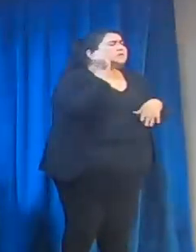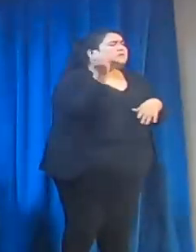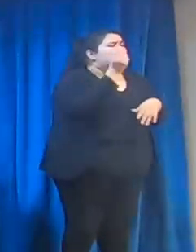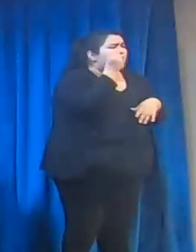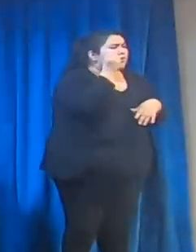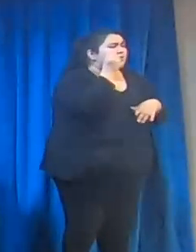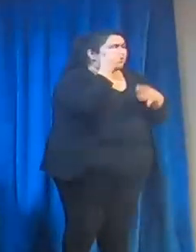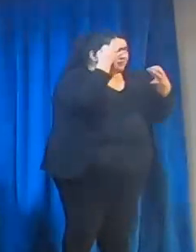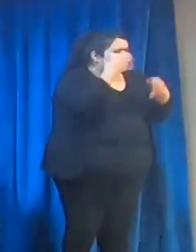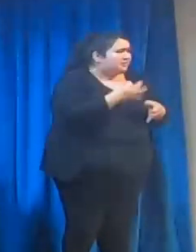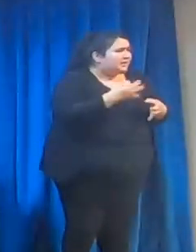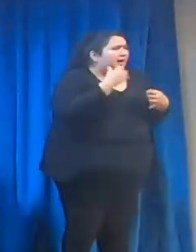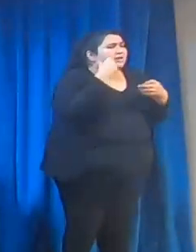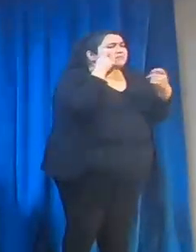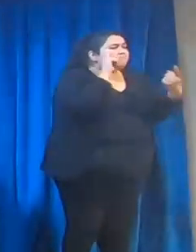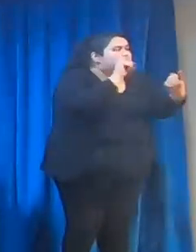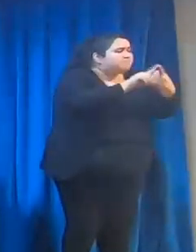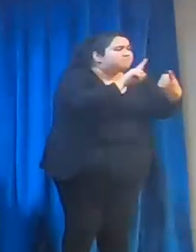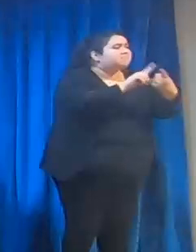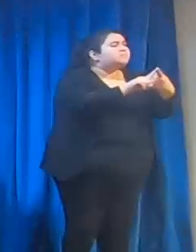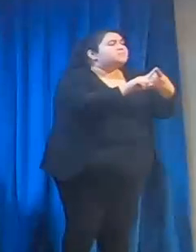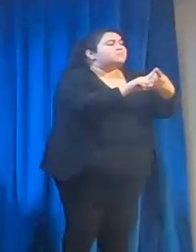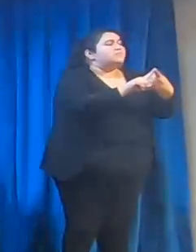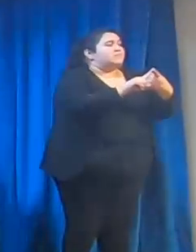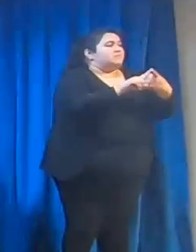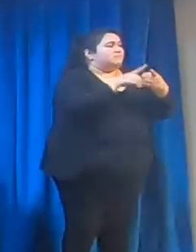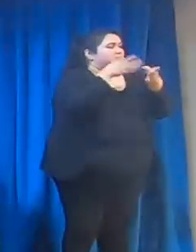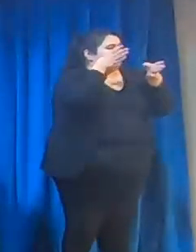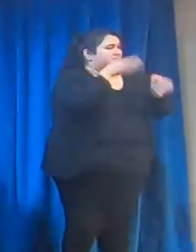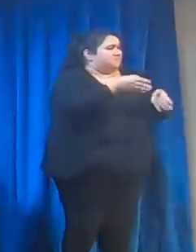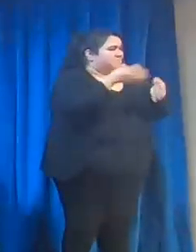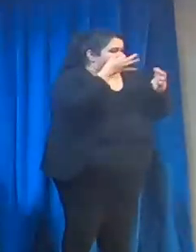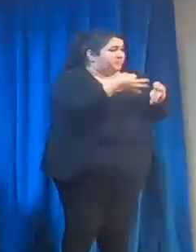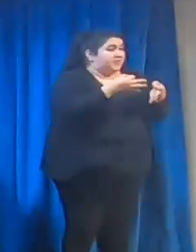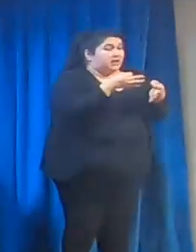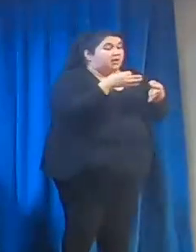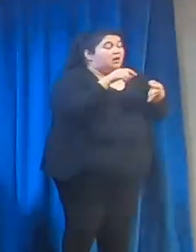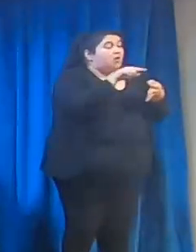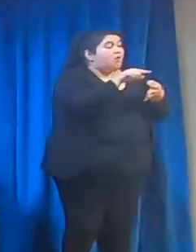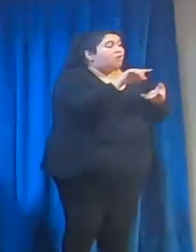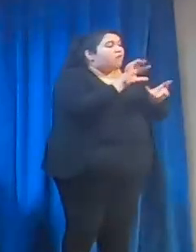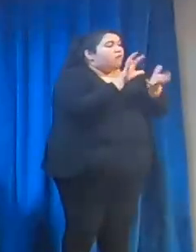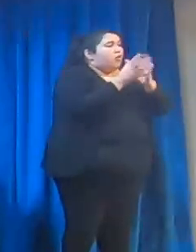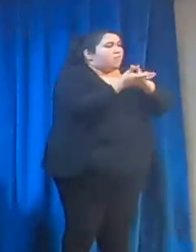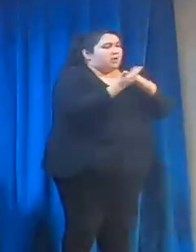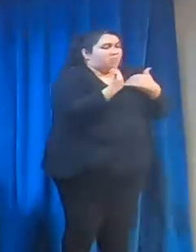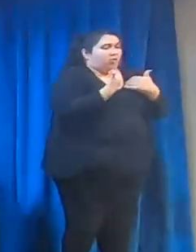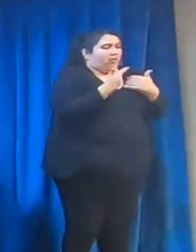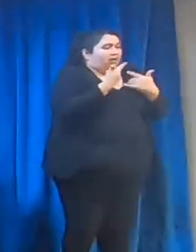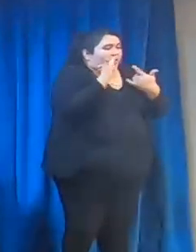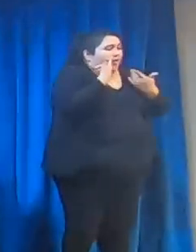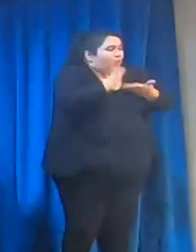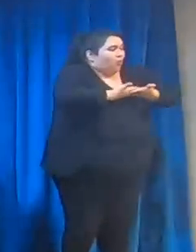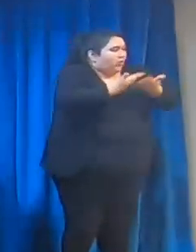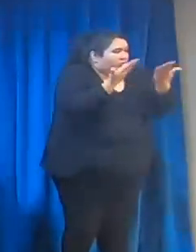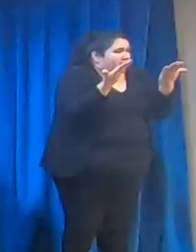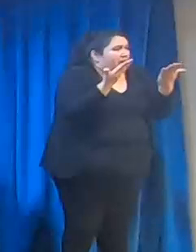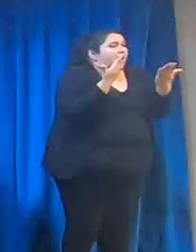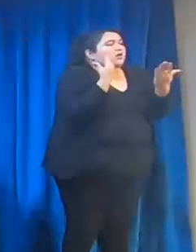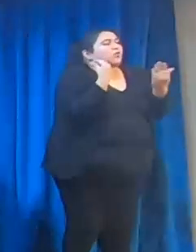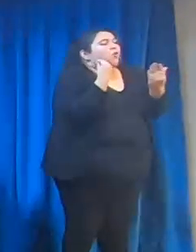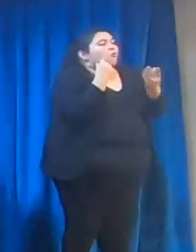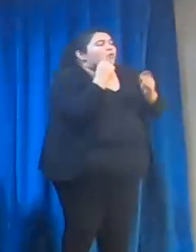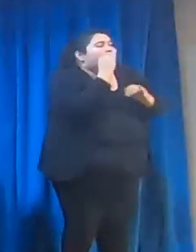del establecimiento de estos vínculos radica en que por medio de ellos logran manifestar disposición a saber sobre